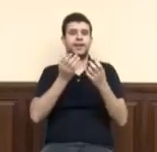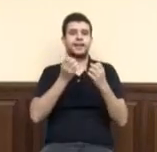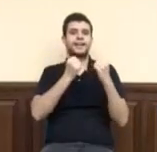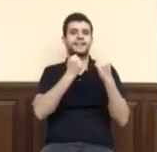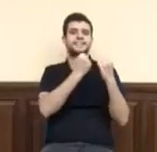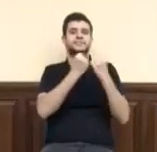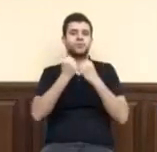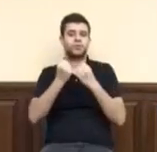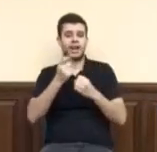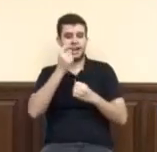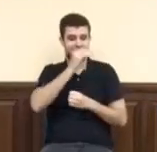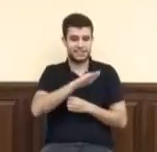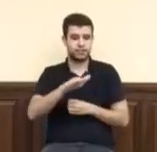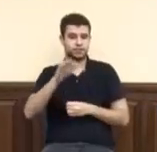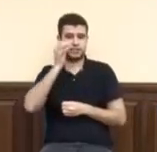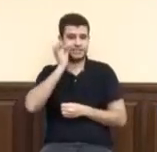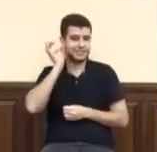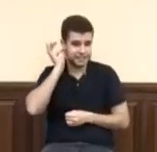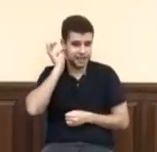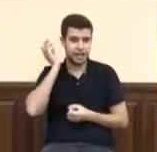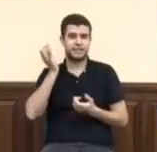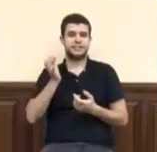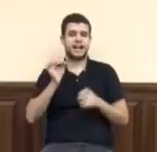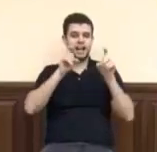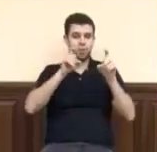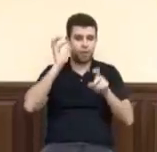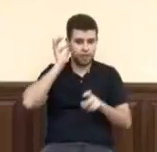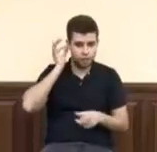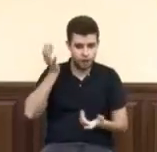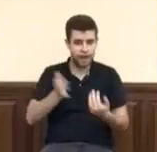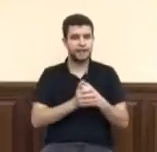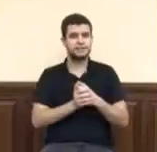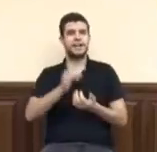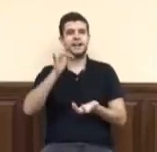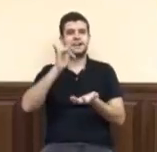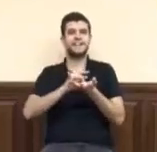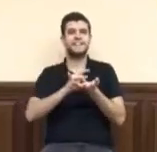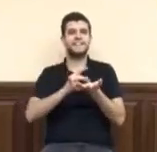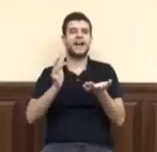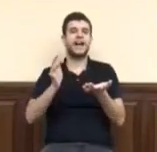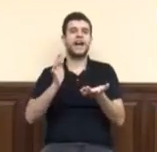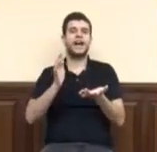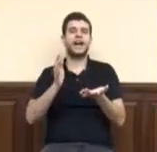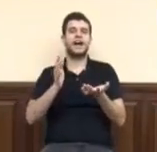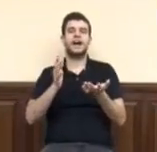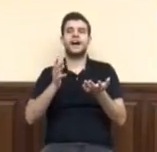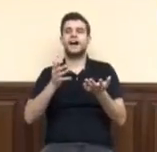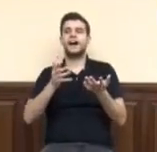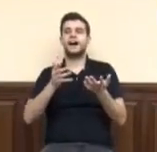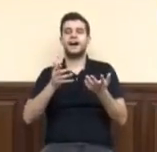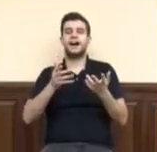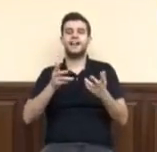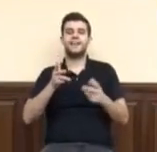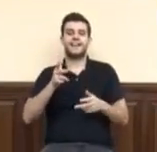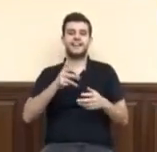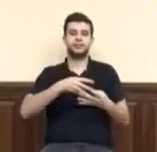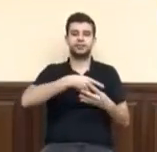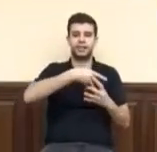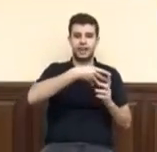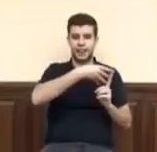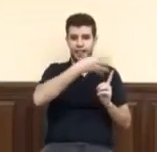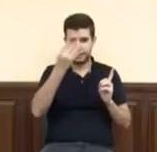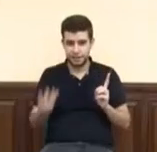las Niñas, ni la de las Ciudades Educadoras, ni la del Día de los Derechos LGTBI, ni la del Día Internacional contra las